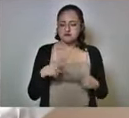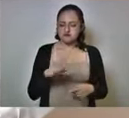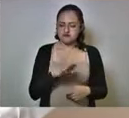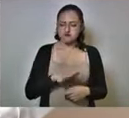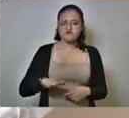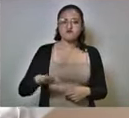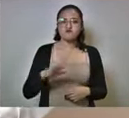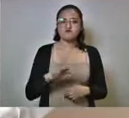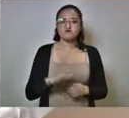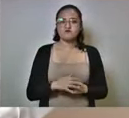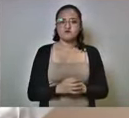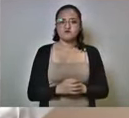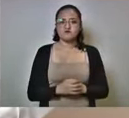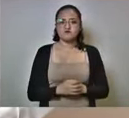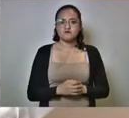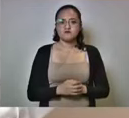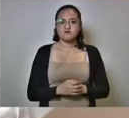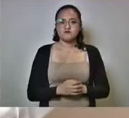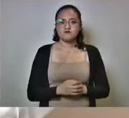todo aquel poblano